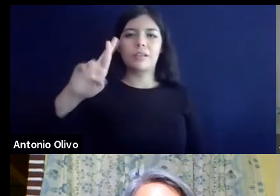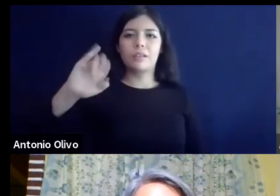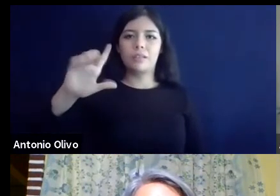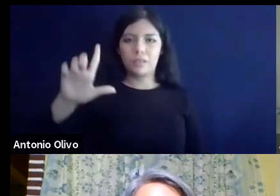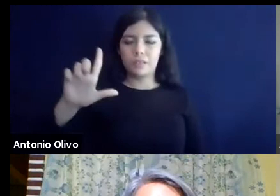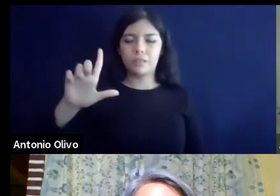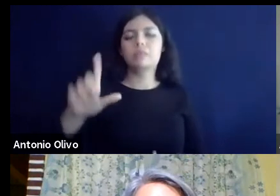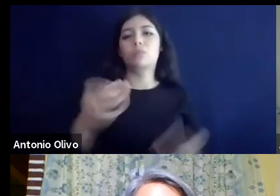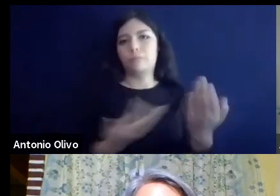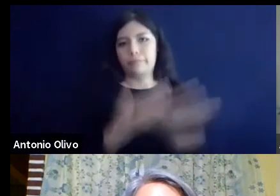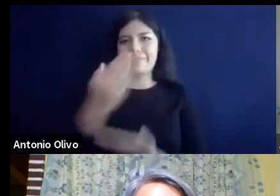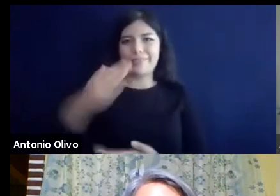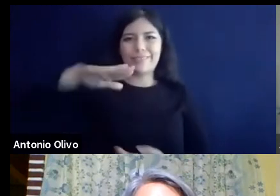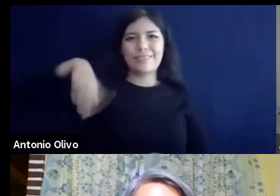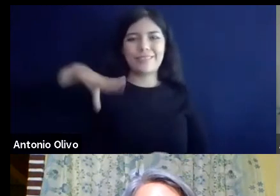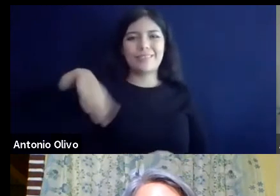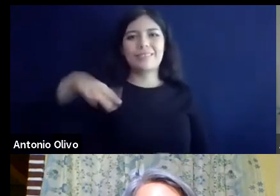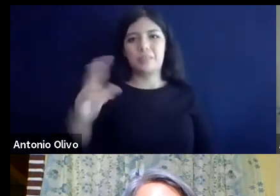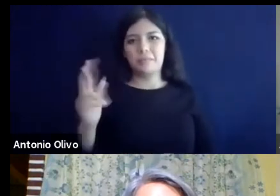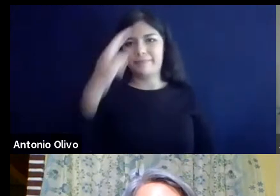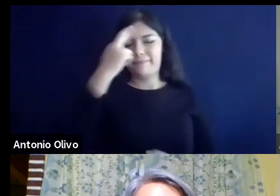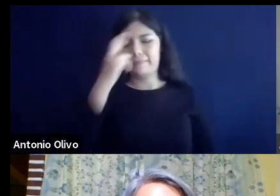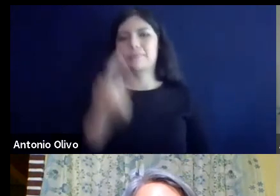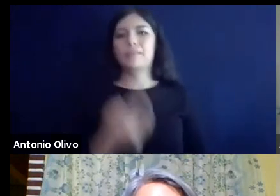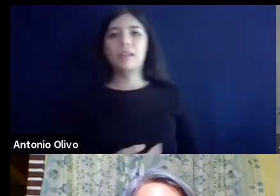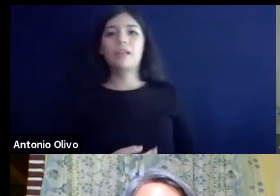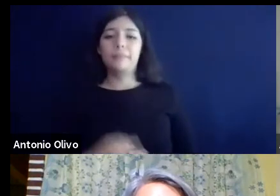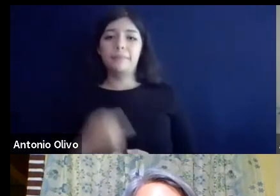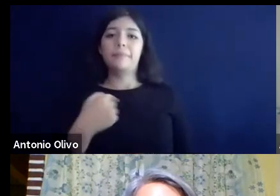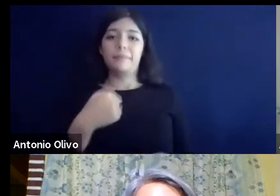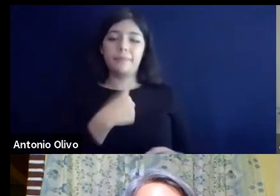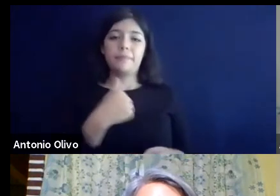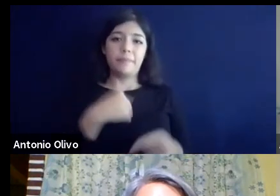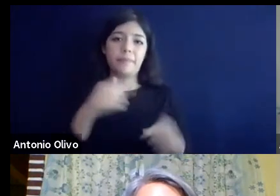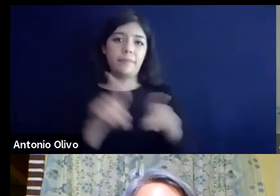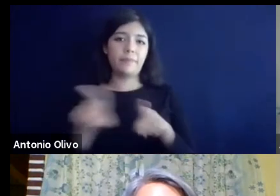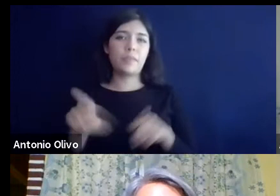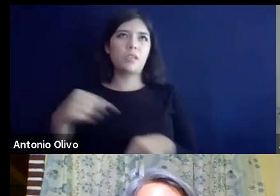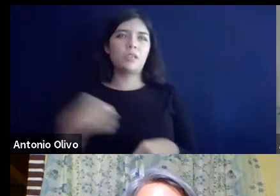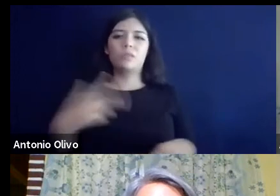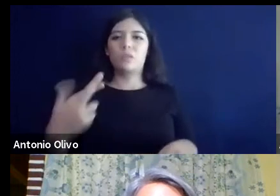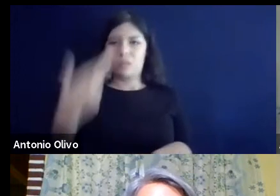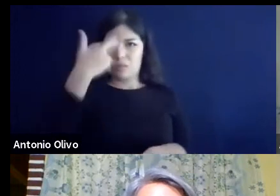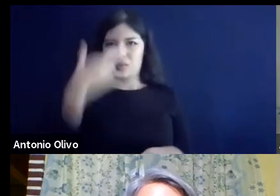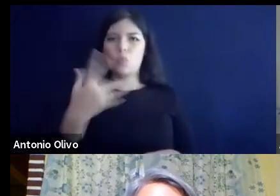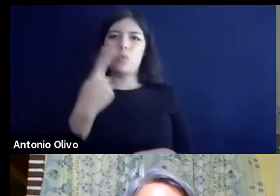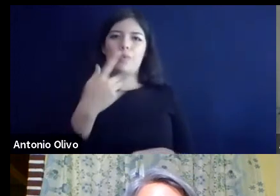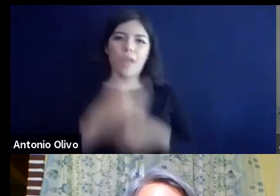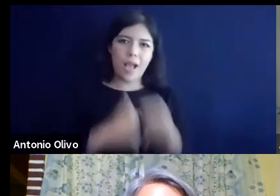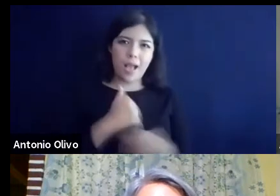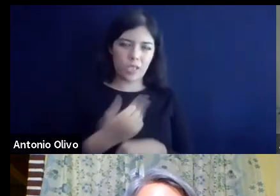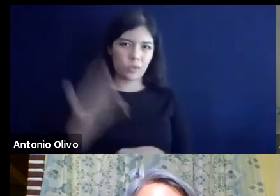porque pues a mí también justo me ha pasado. Hace poco más de un año conocí a